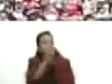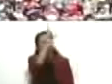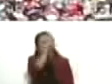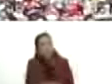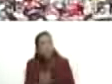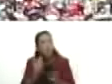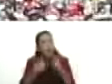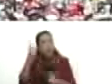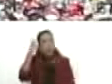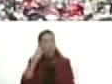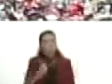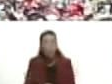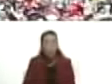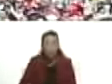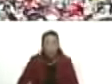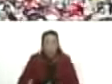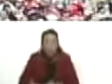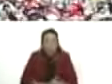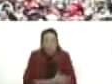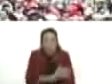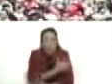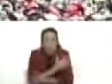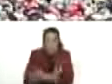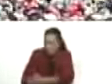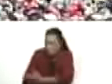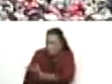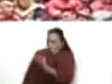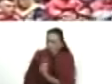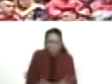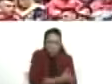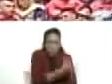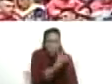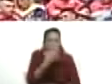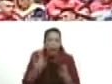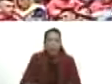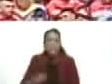Se me encrispa el cuerpo recordando ese día.